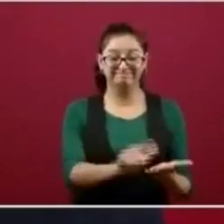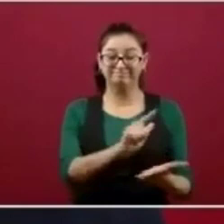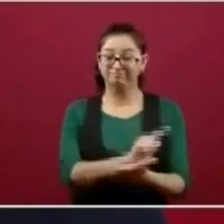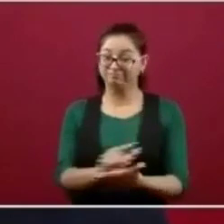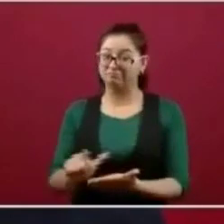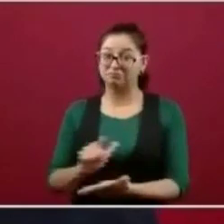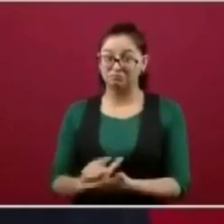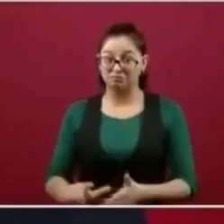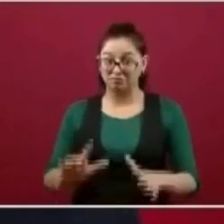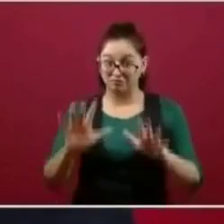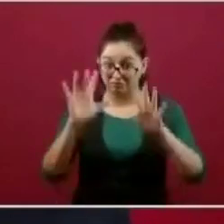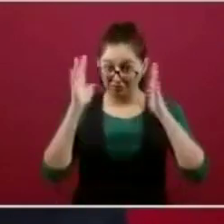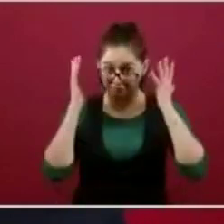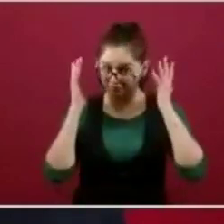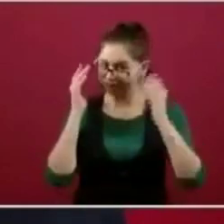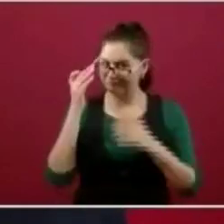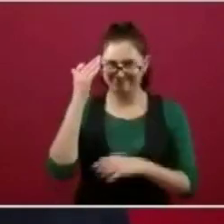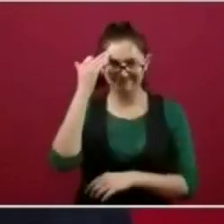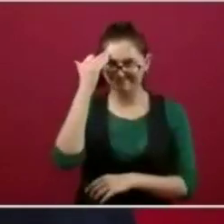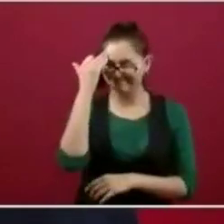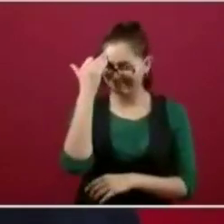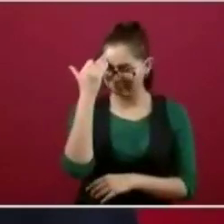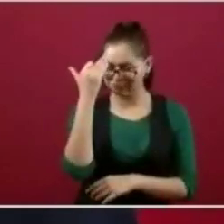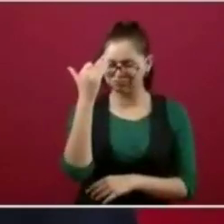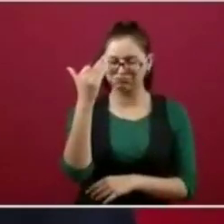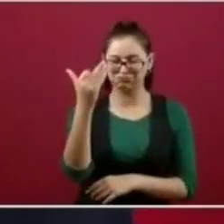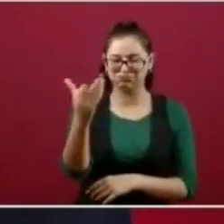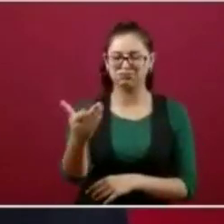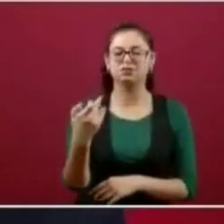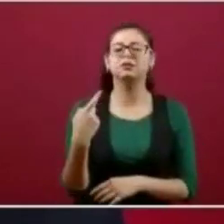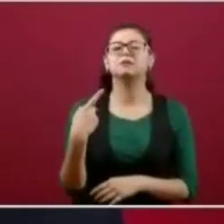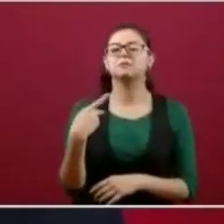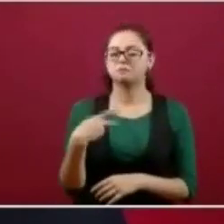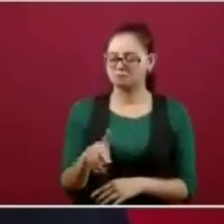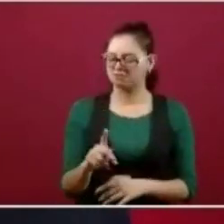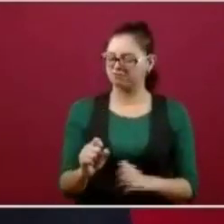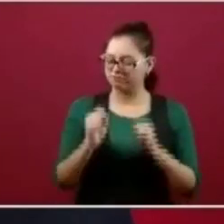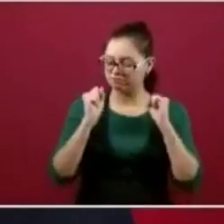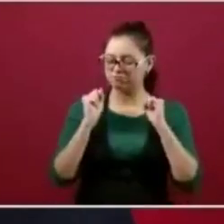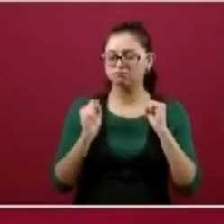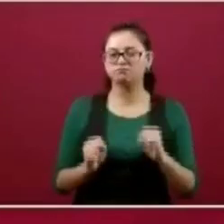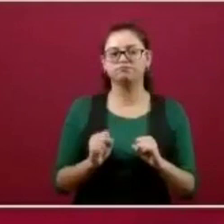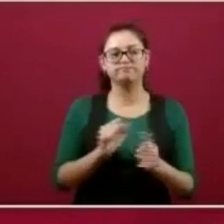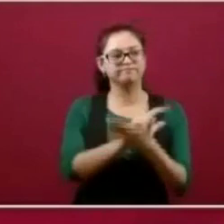va a llevar tiempo, pero vamos a acabar con la corrupción,